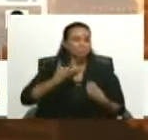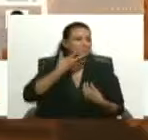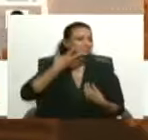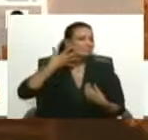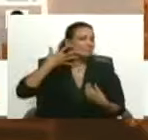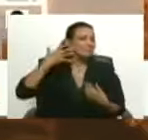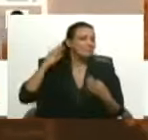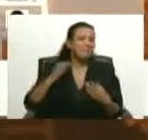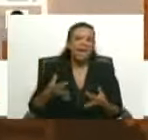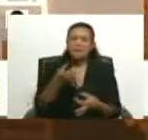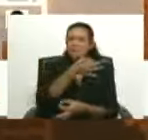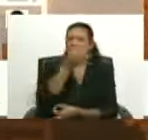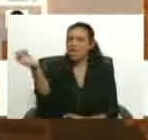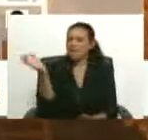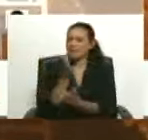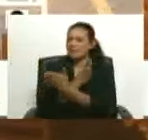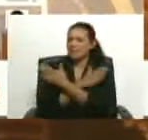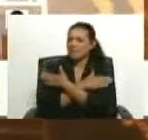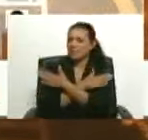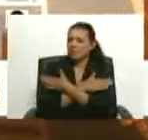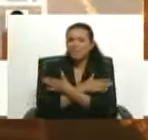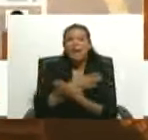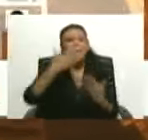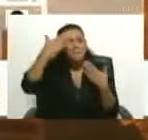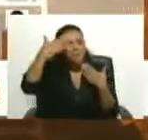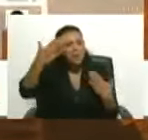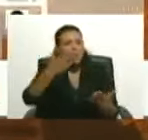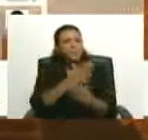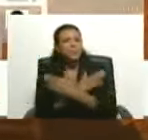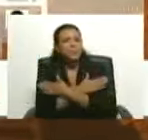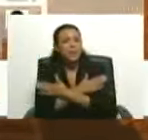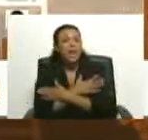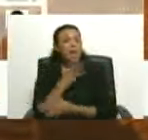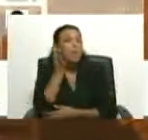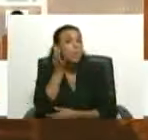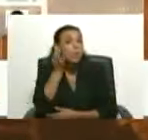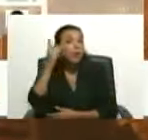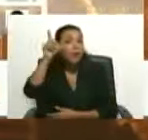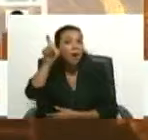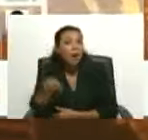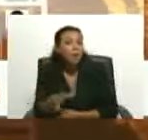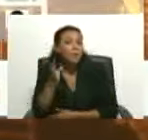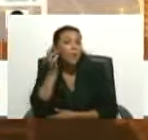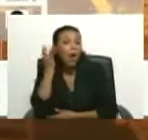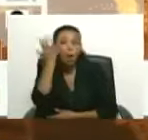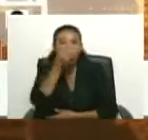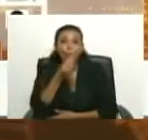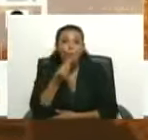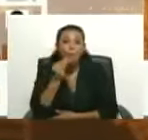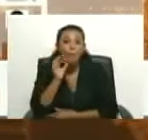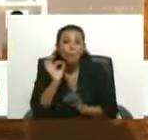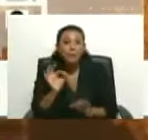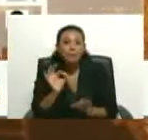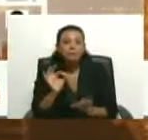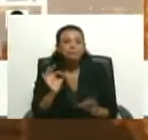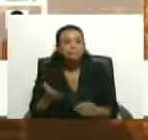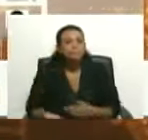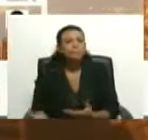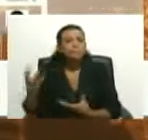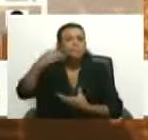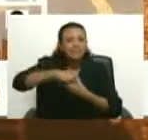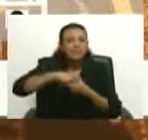Excelente. Me alegro mucho que la mujer y la juventud estén